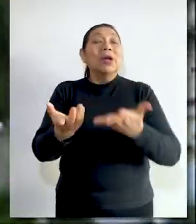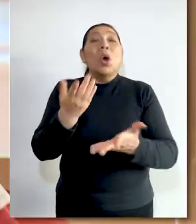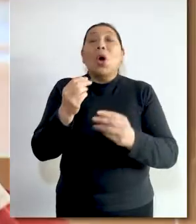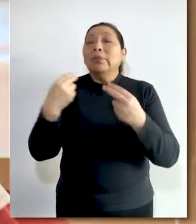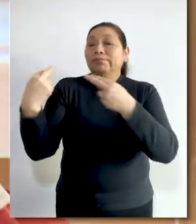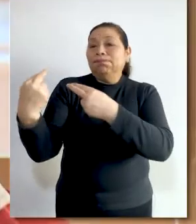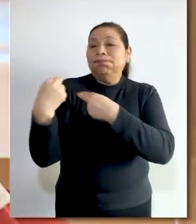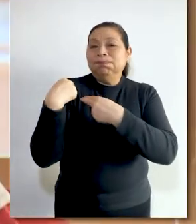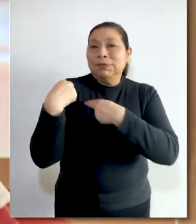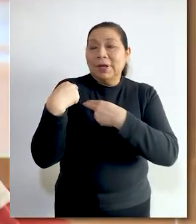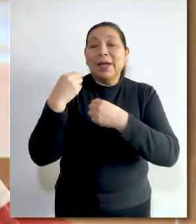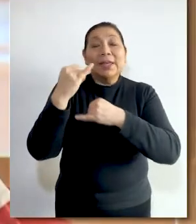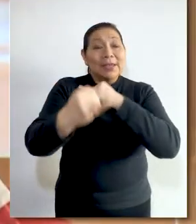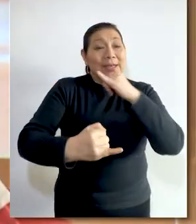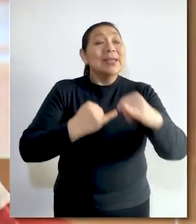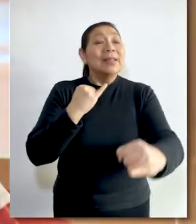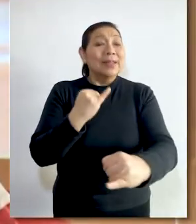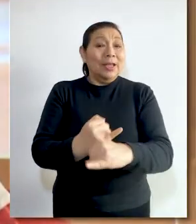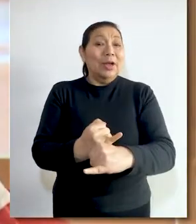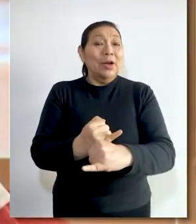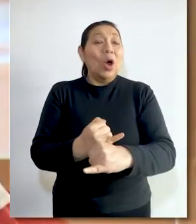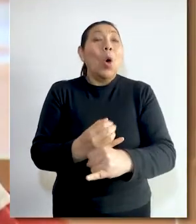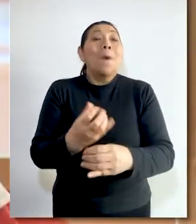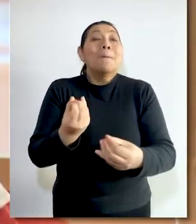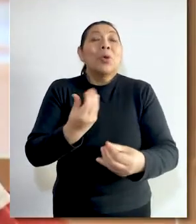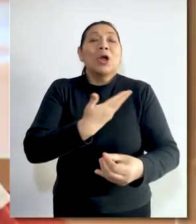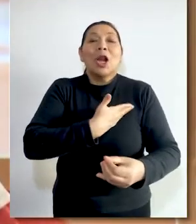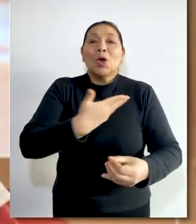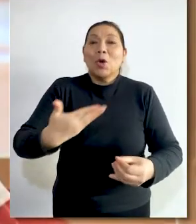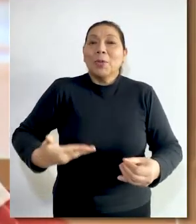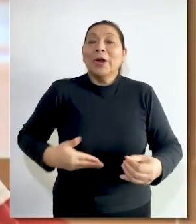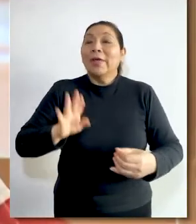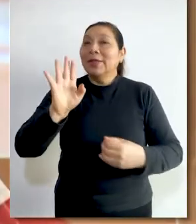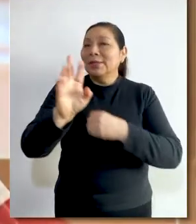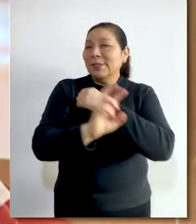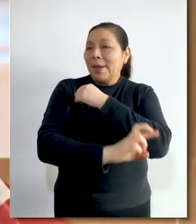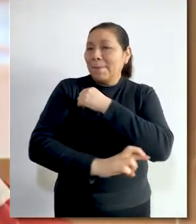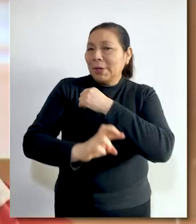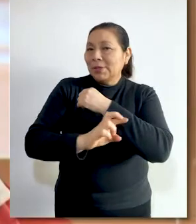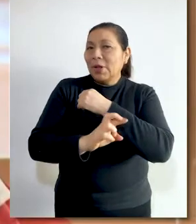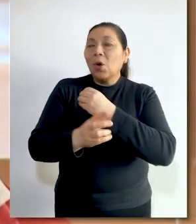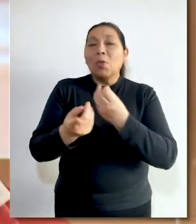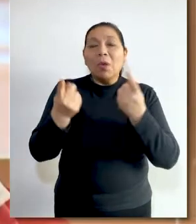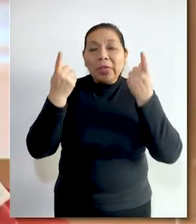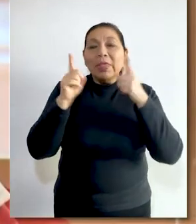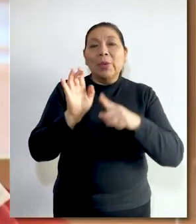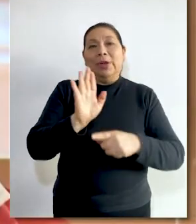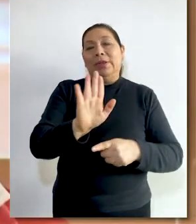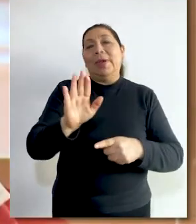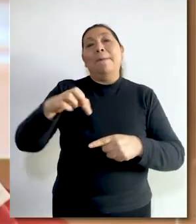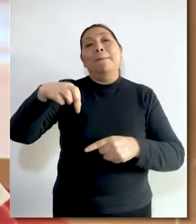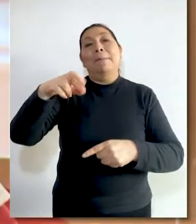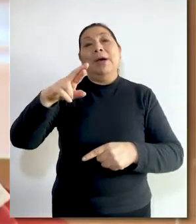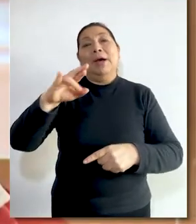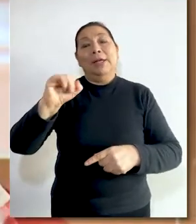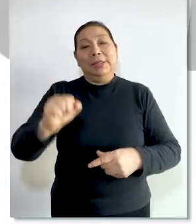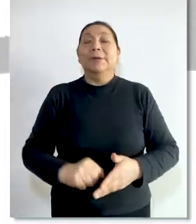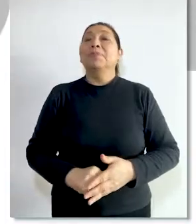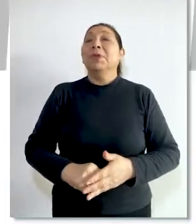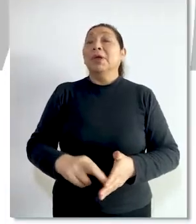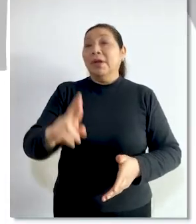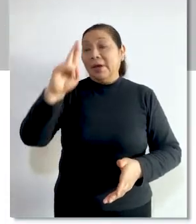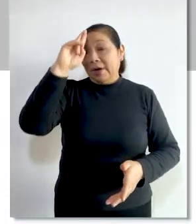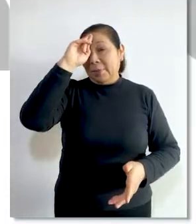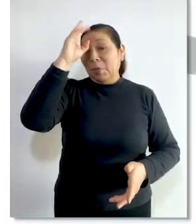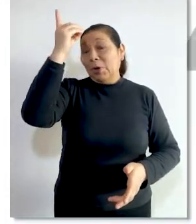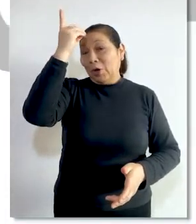ni para cumplir con las obligaciones internacionales asumidas por el gobierno alemán como el acuerdo de parís